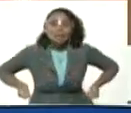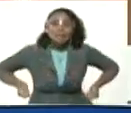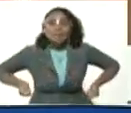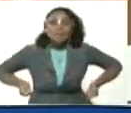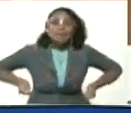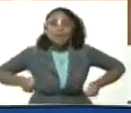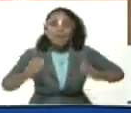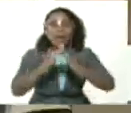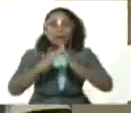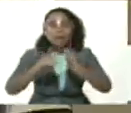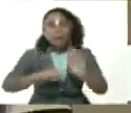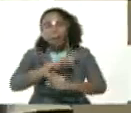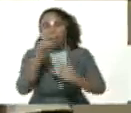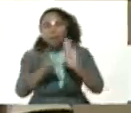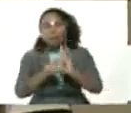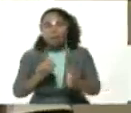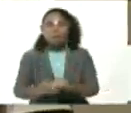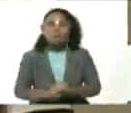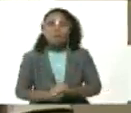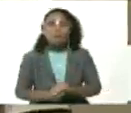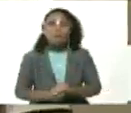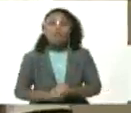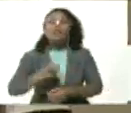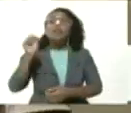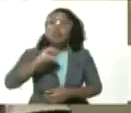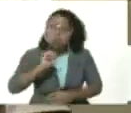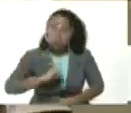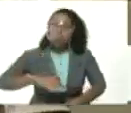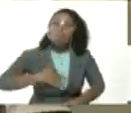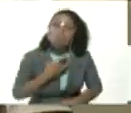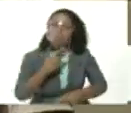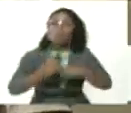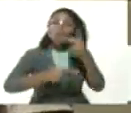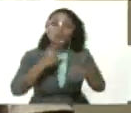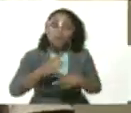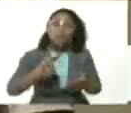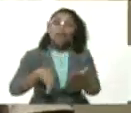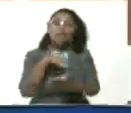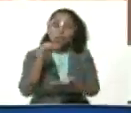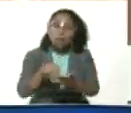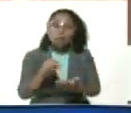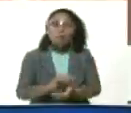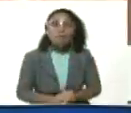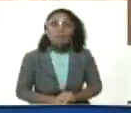completo. Y sí se puede, con producción nacional.